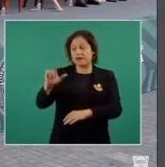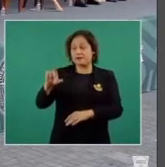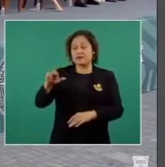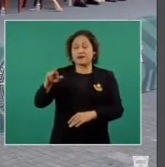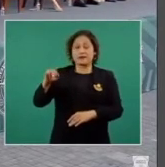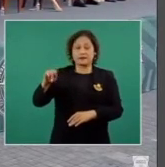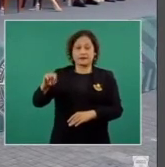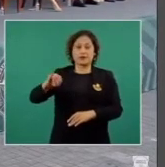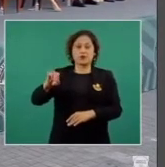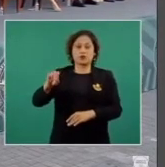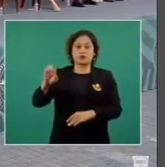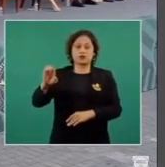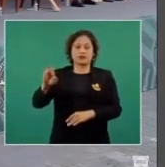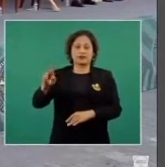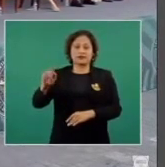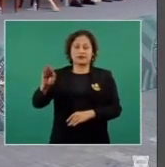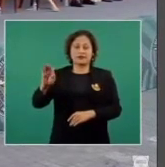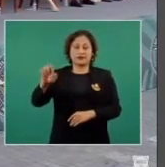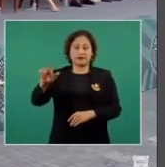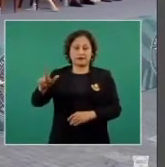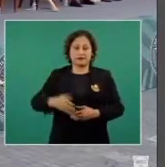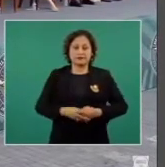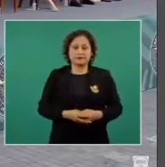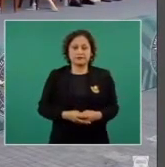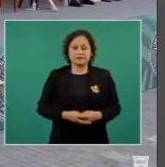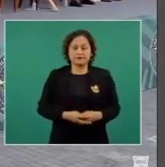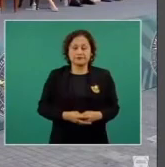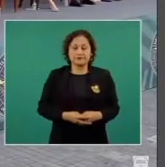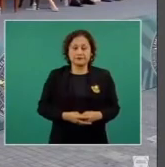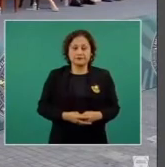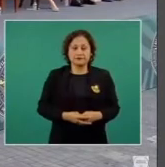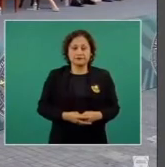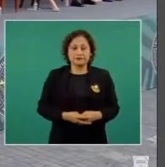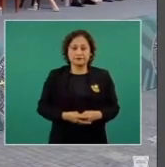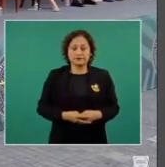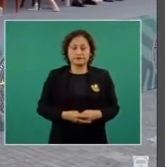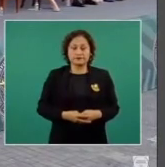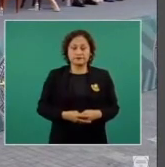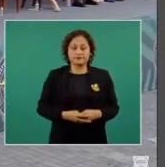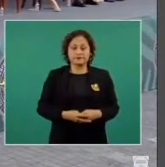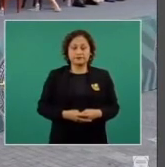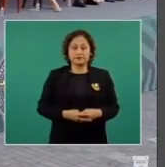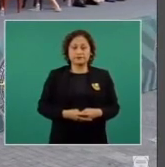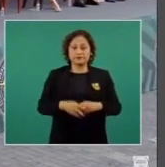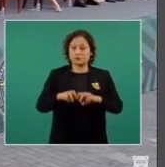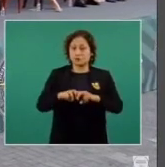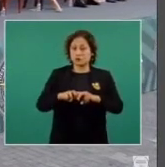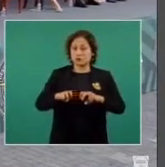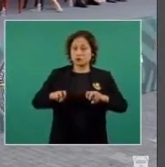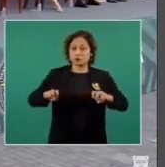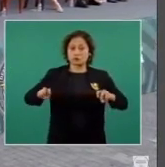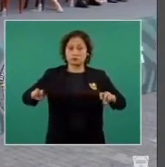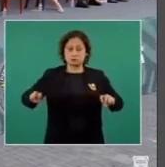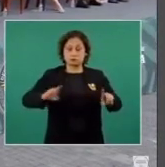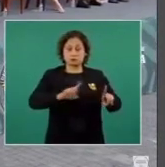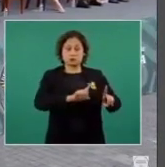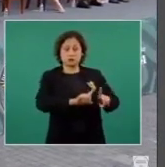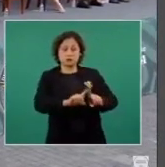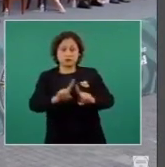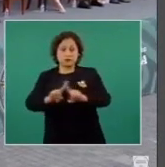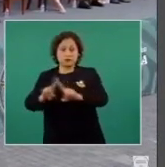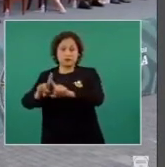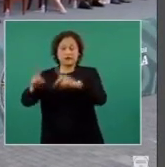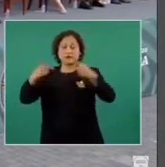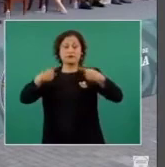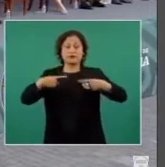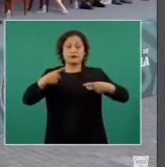me gustó esa parte. ¿Por qué? Porque fue muy claro, fue muy franco y fue acorde, ¿no?, a la ideología política exterior que